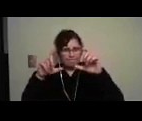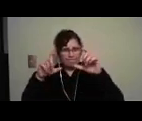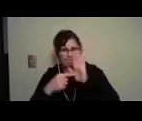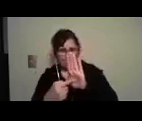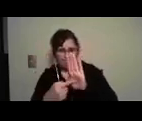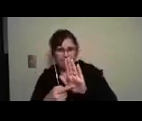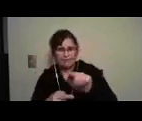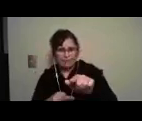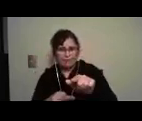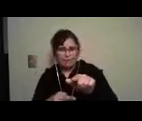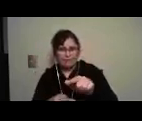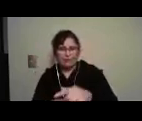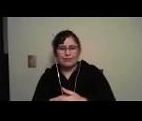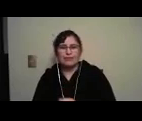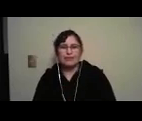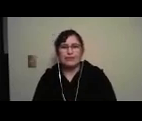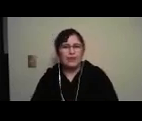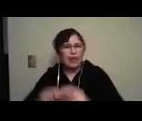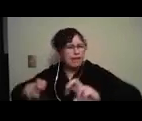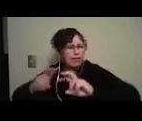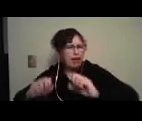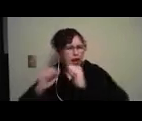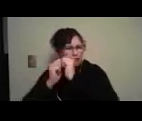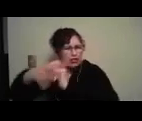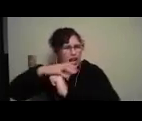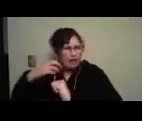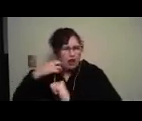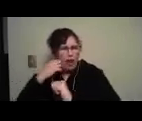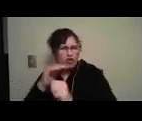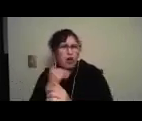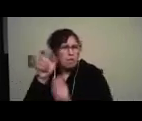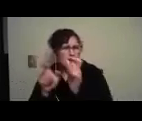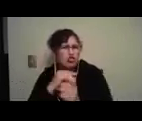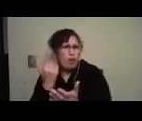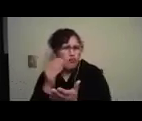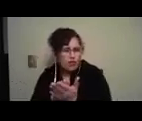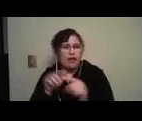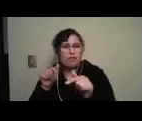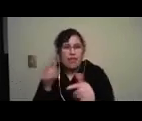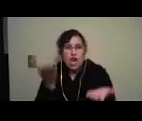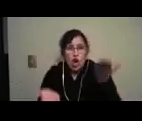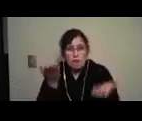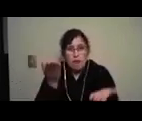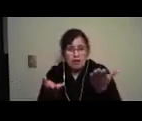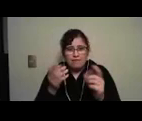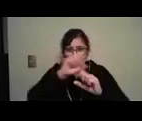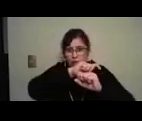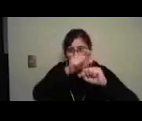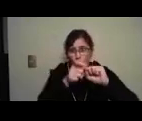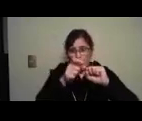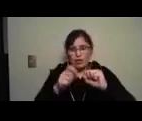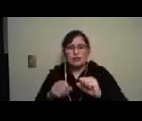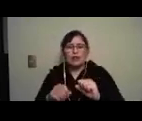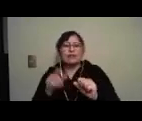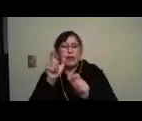ya encontró esta imagen, ya, donde él comparó las cortezas cerebrales, ¿cierto?, de los cerebros